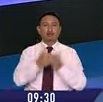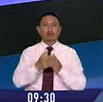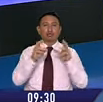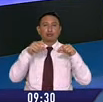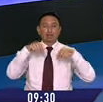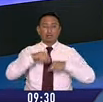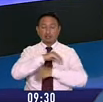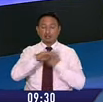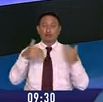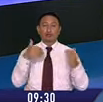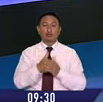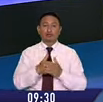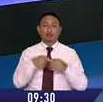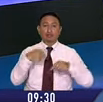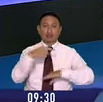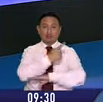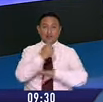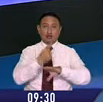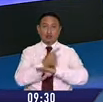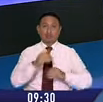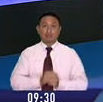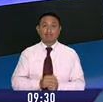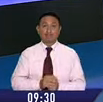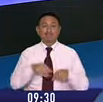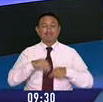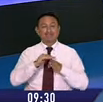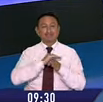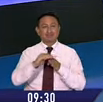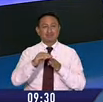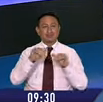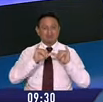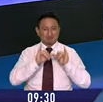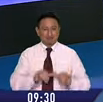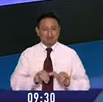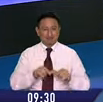desarrollado a lo largo de estas horas. Así es, así que les invitamos a que